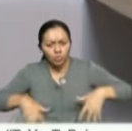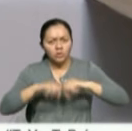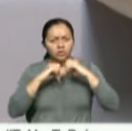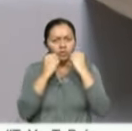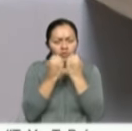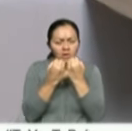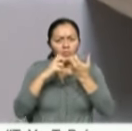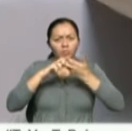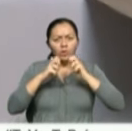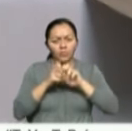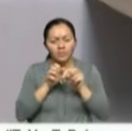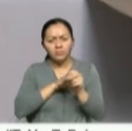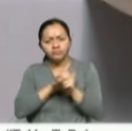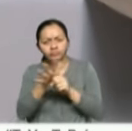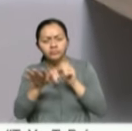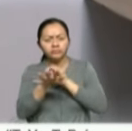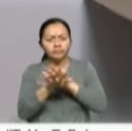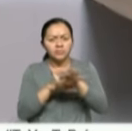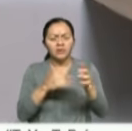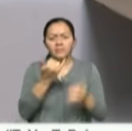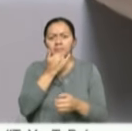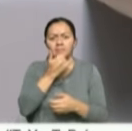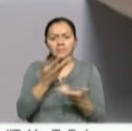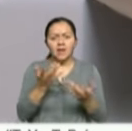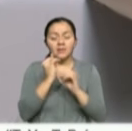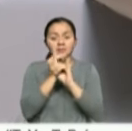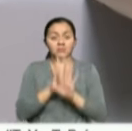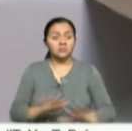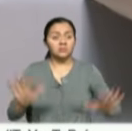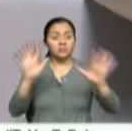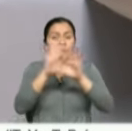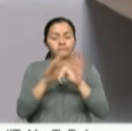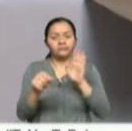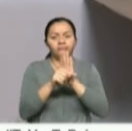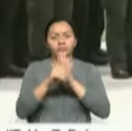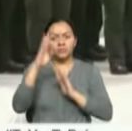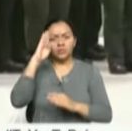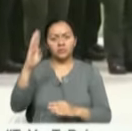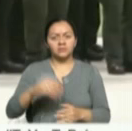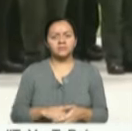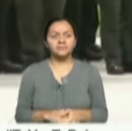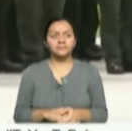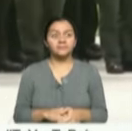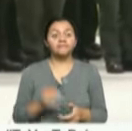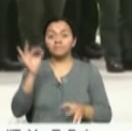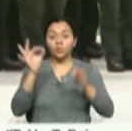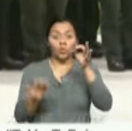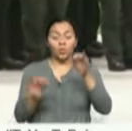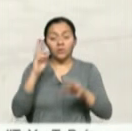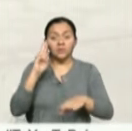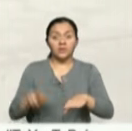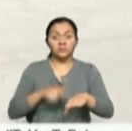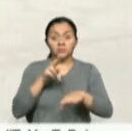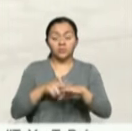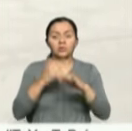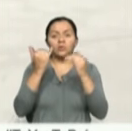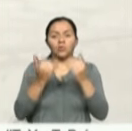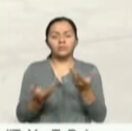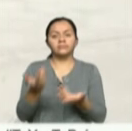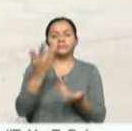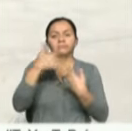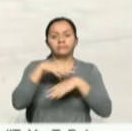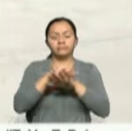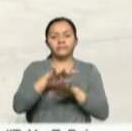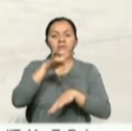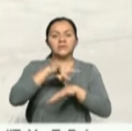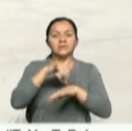era desvirtuando la institucionalidad de la Policía Nacional. En la Corte Nacional de Justicia se reinstaló la